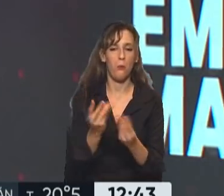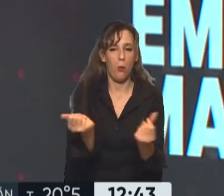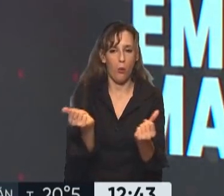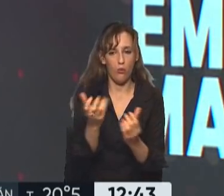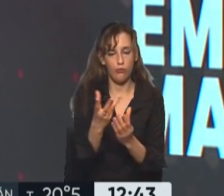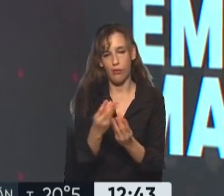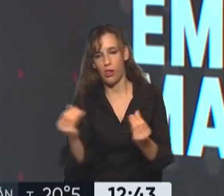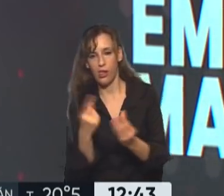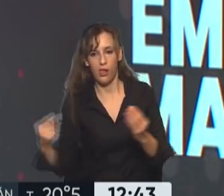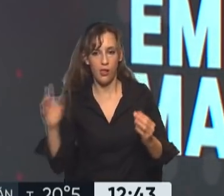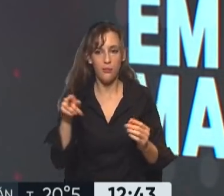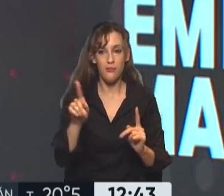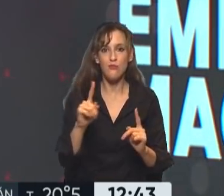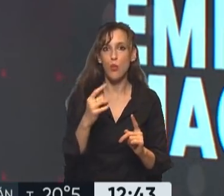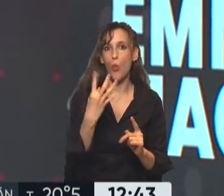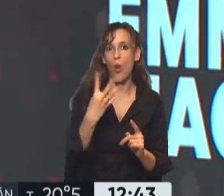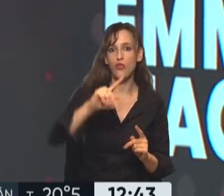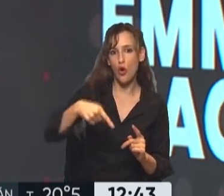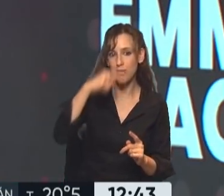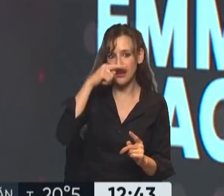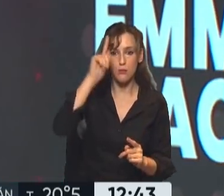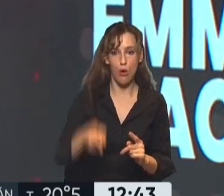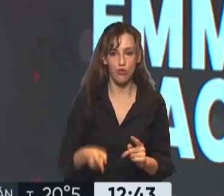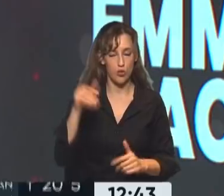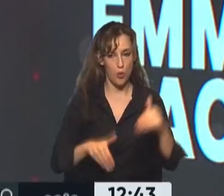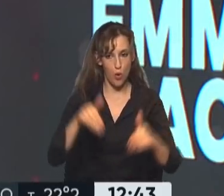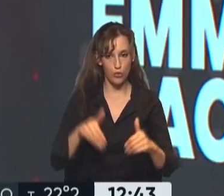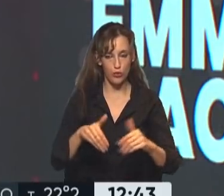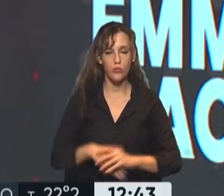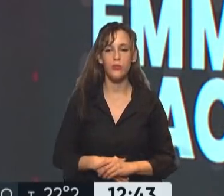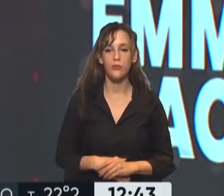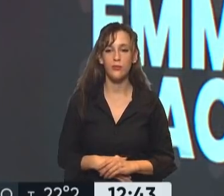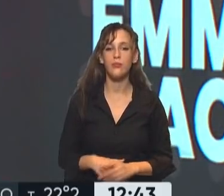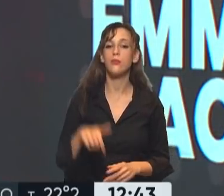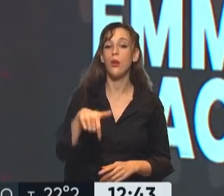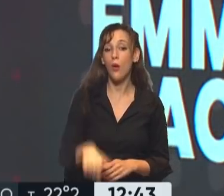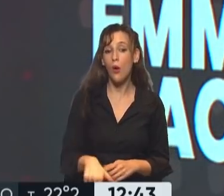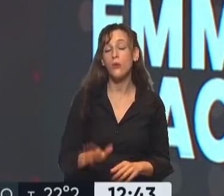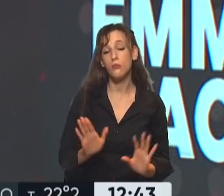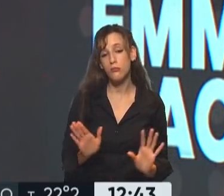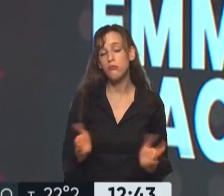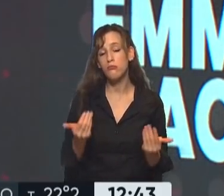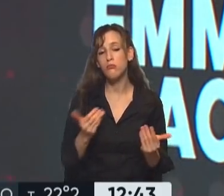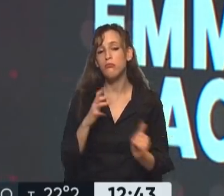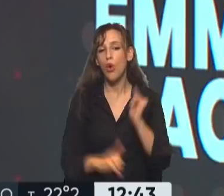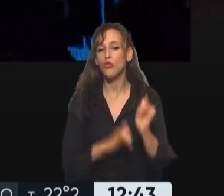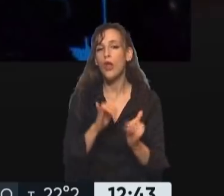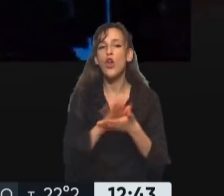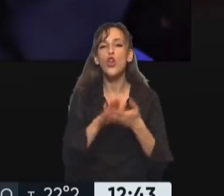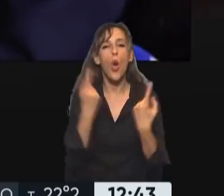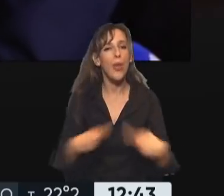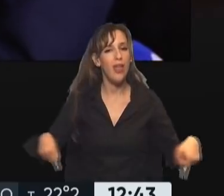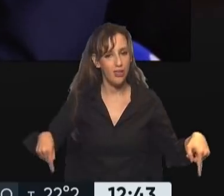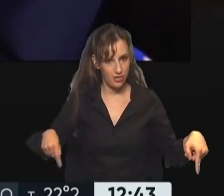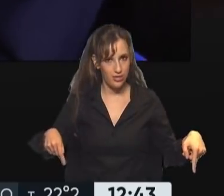el 4,7% de los votos. Y lo que sucedió y lo que podemos adelantar, que me parece que es una novedad central para lo que viene en la